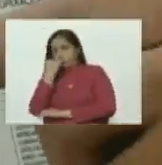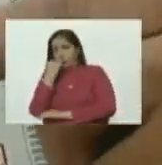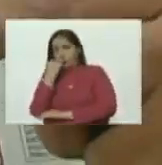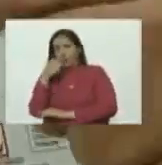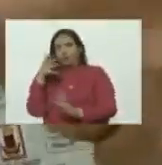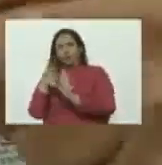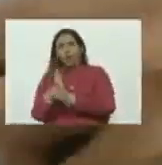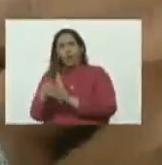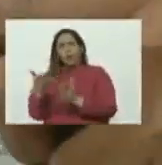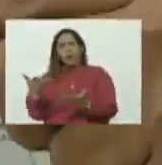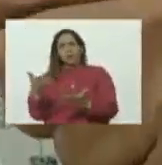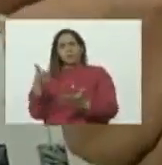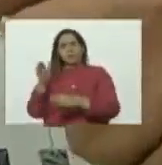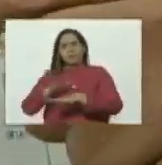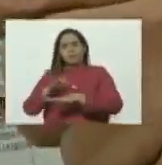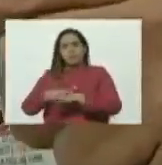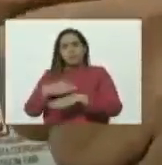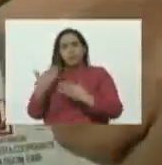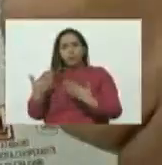situación